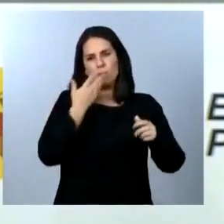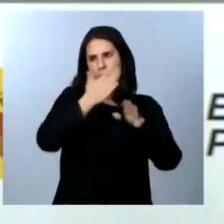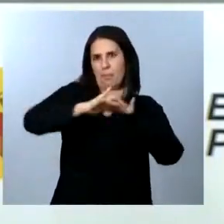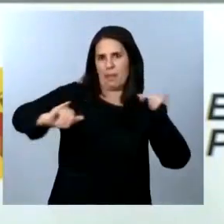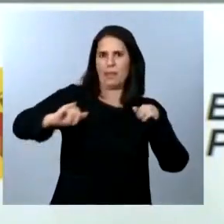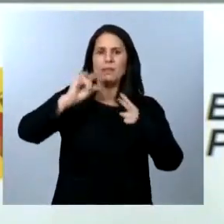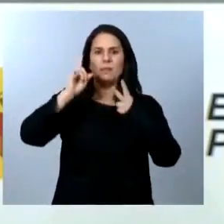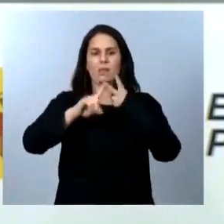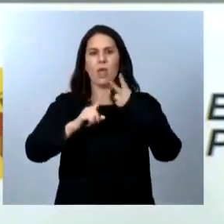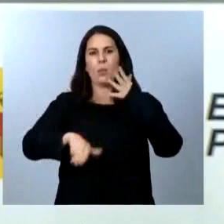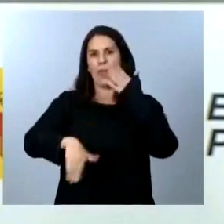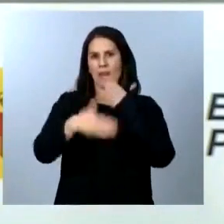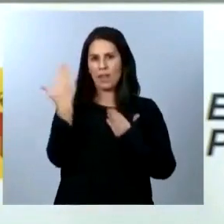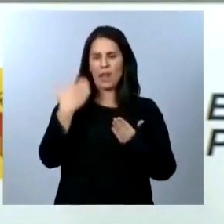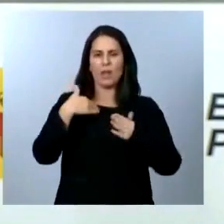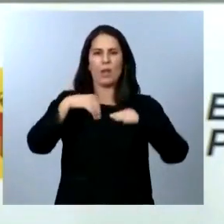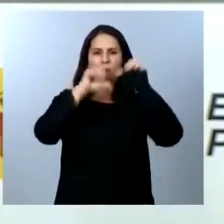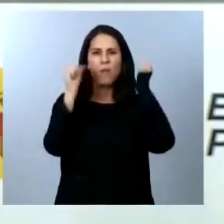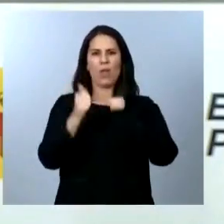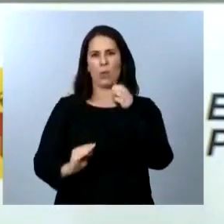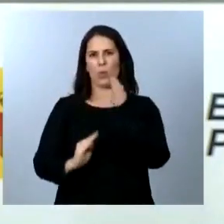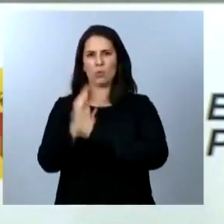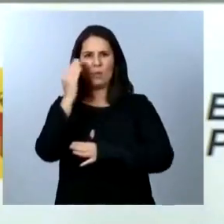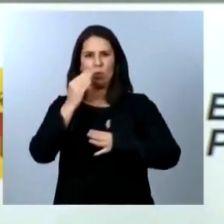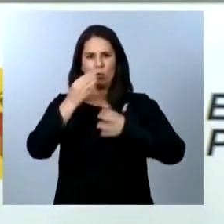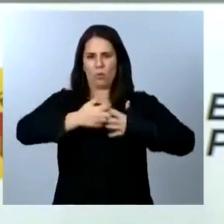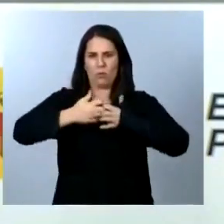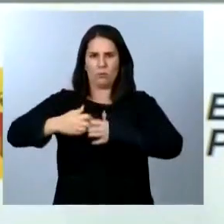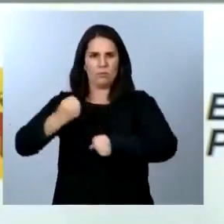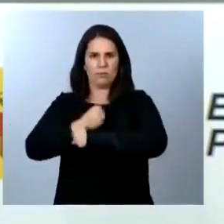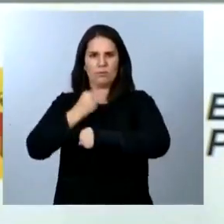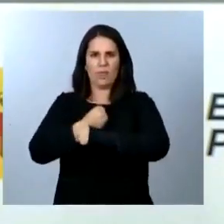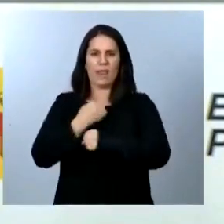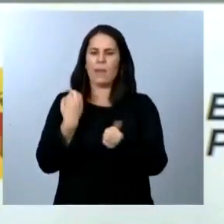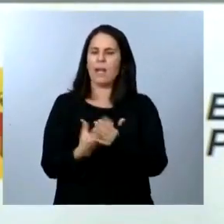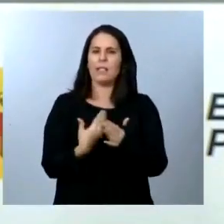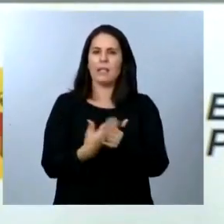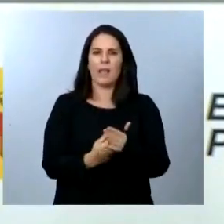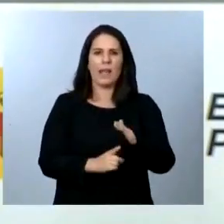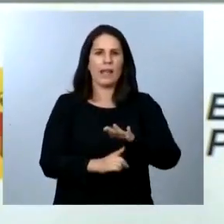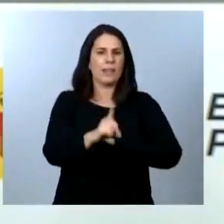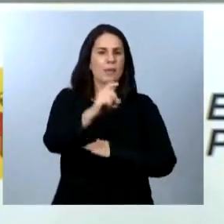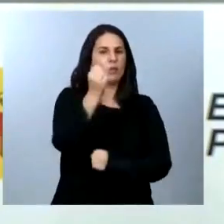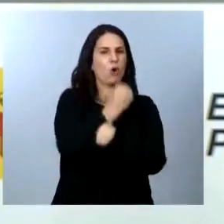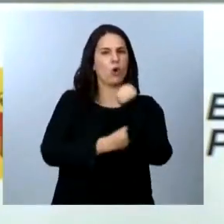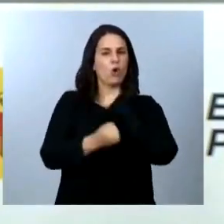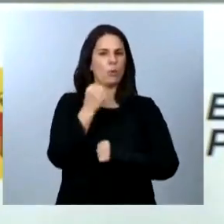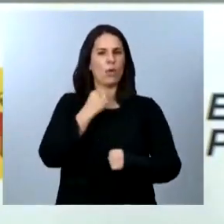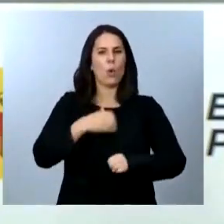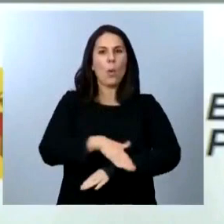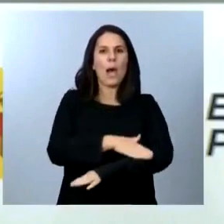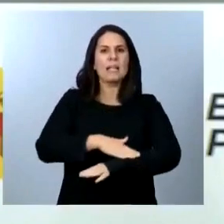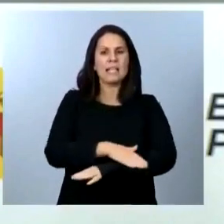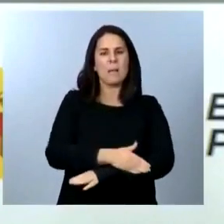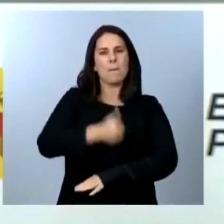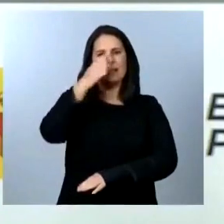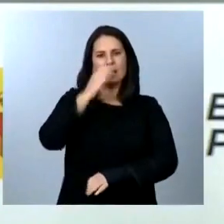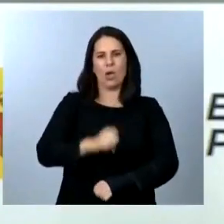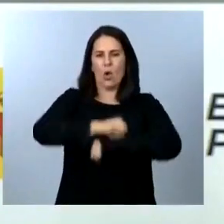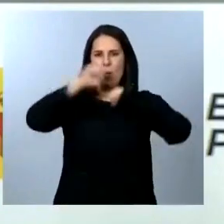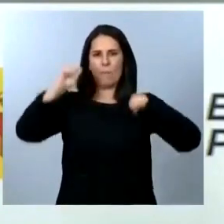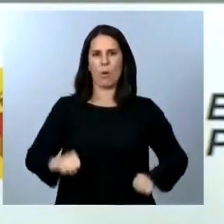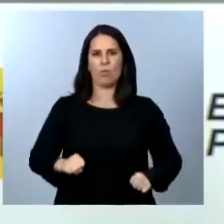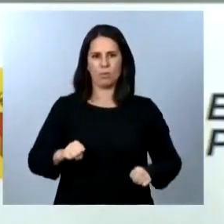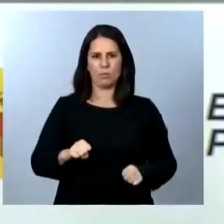modelo productivo. Tenemos que garantizar una recuperación económica, un crecimiento económico sobre bases más sólidas en un mundo